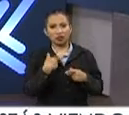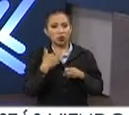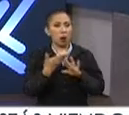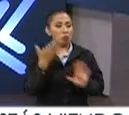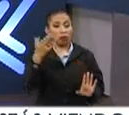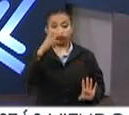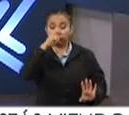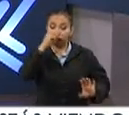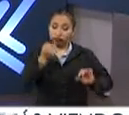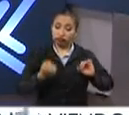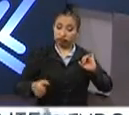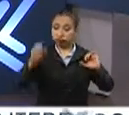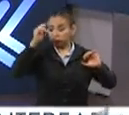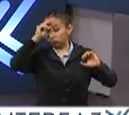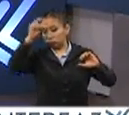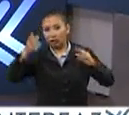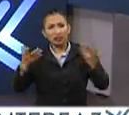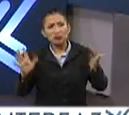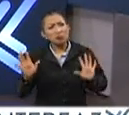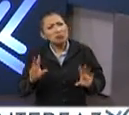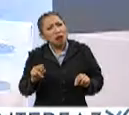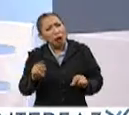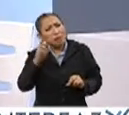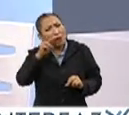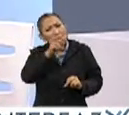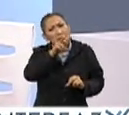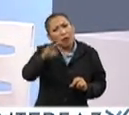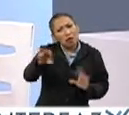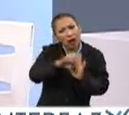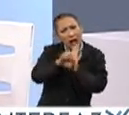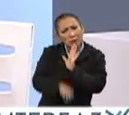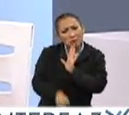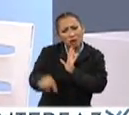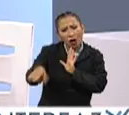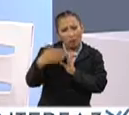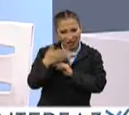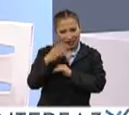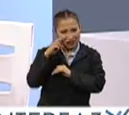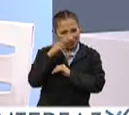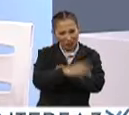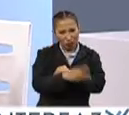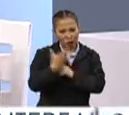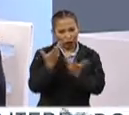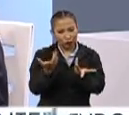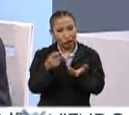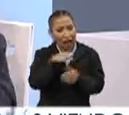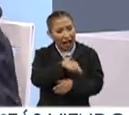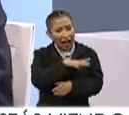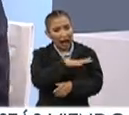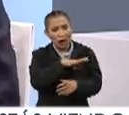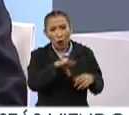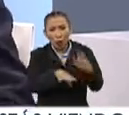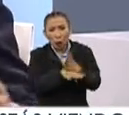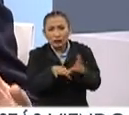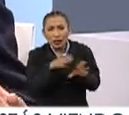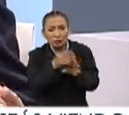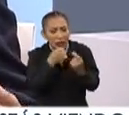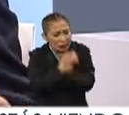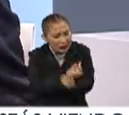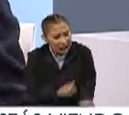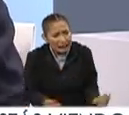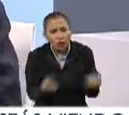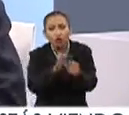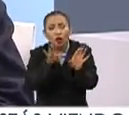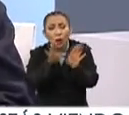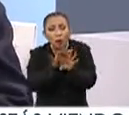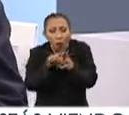¿no?, erudita, sabia. Pero vemos los ejemplos, mientras veíamos este reportaje, que hay elementos para los niños,